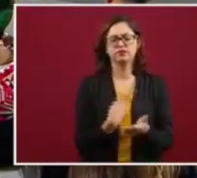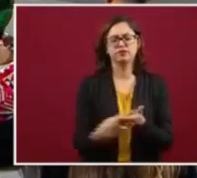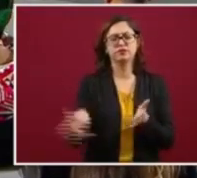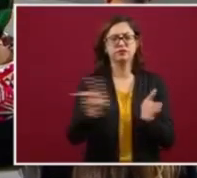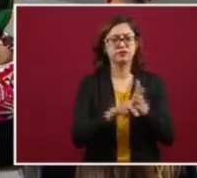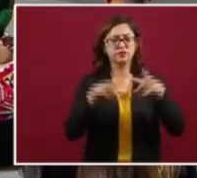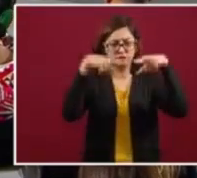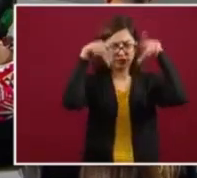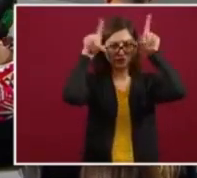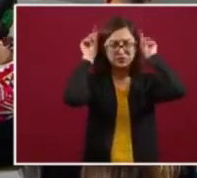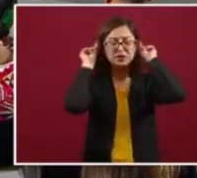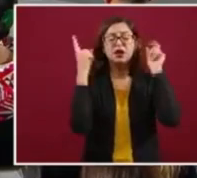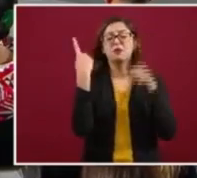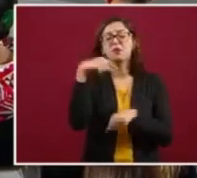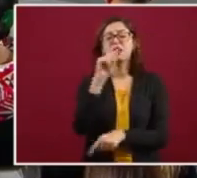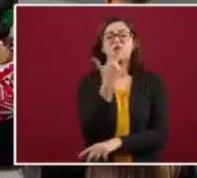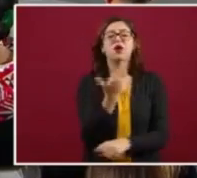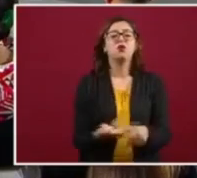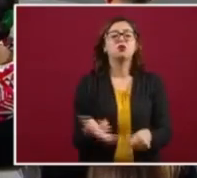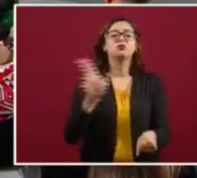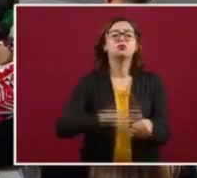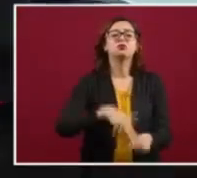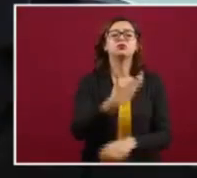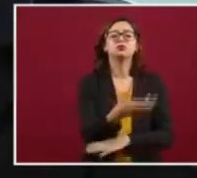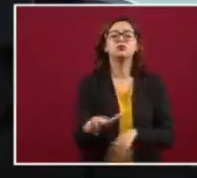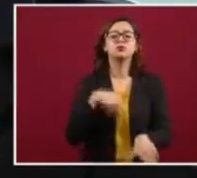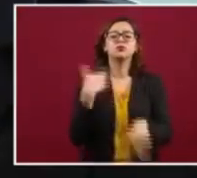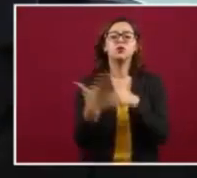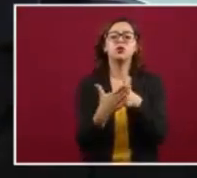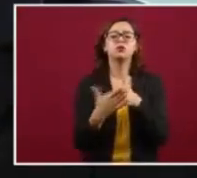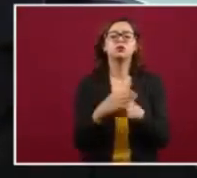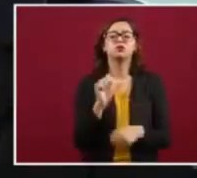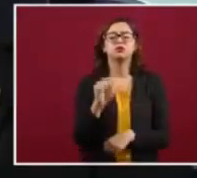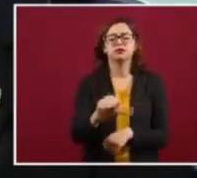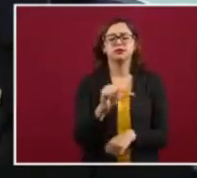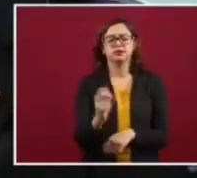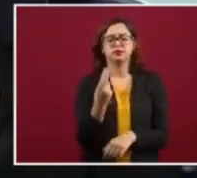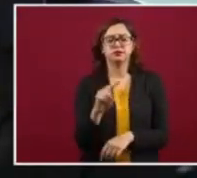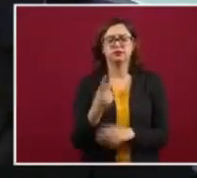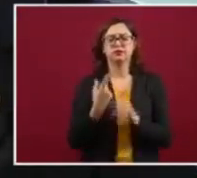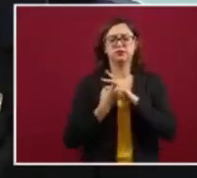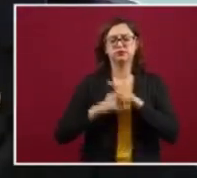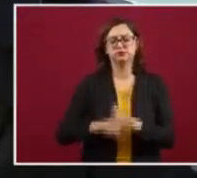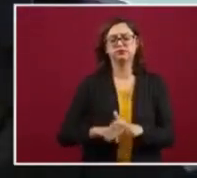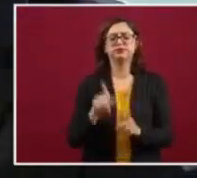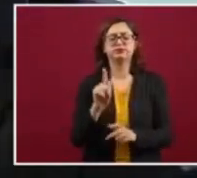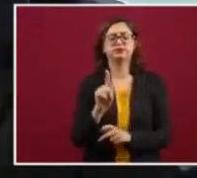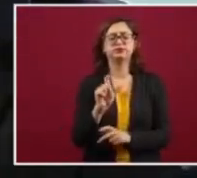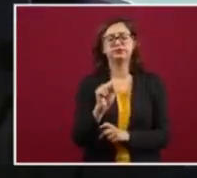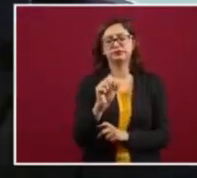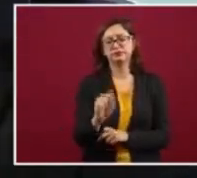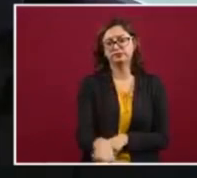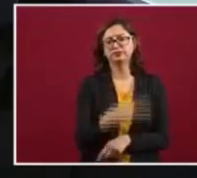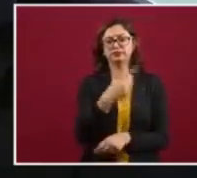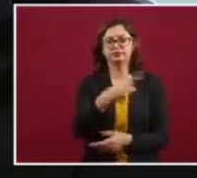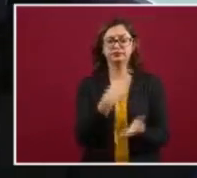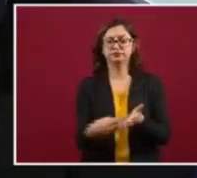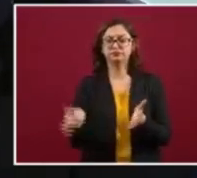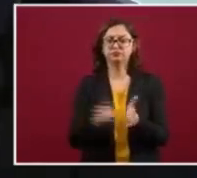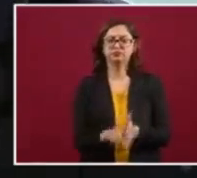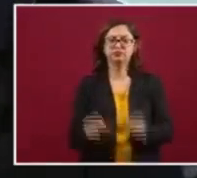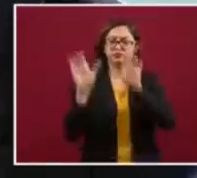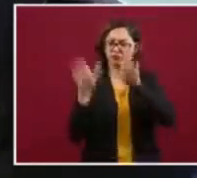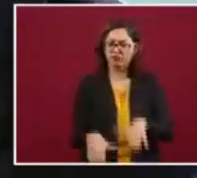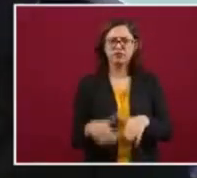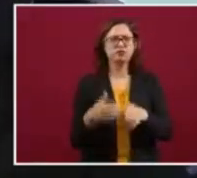para hospitales rurales a partir del 16 de noviembre. Son 77 plazas definitivas también de